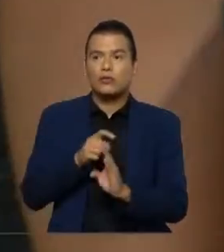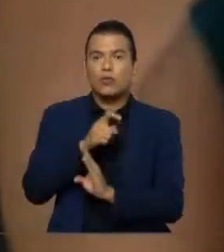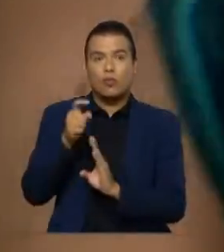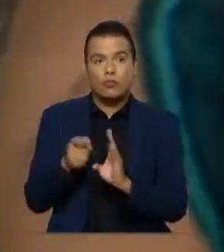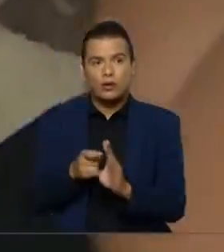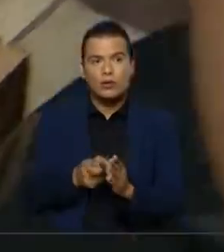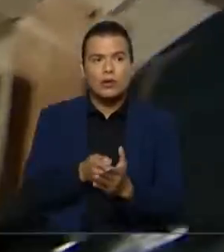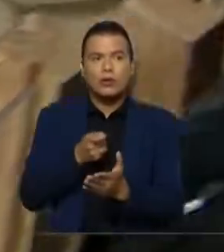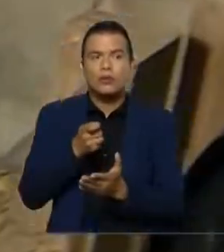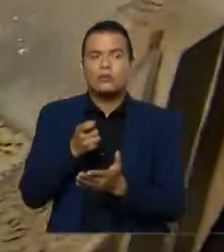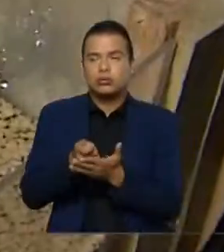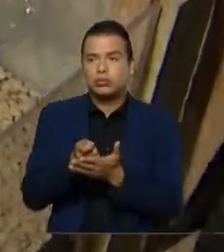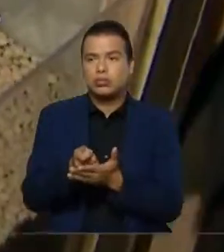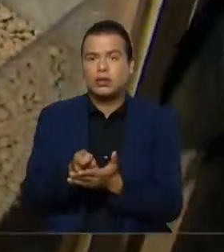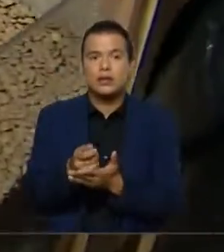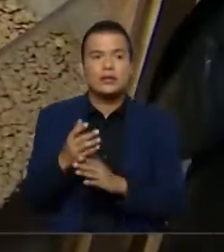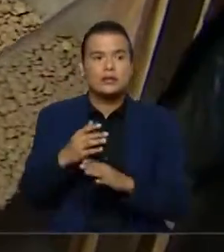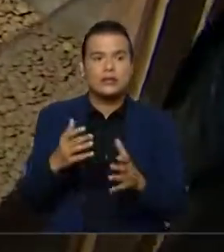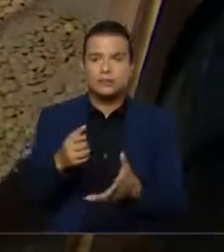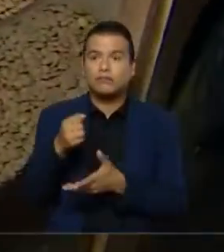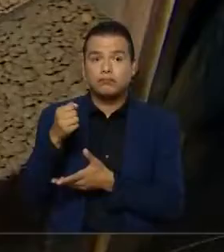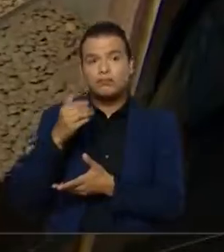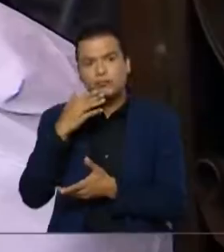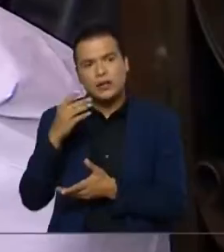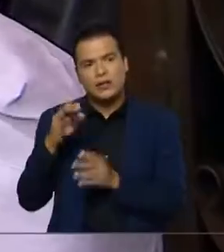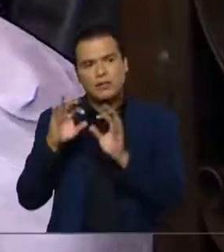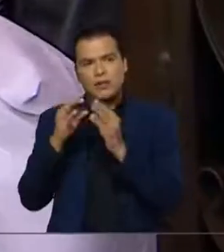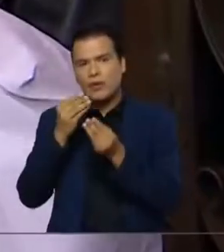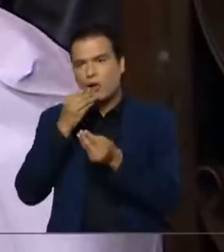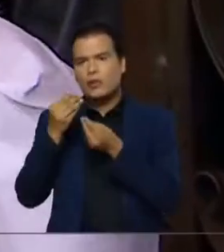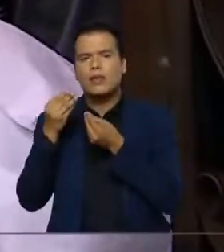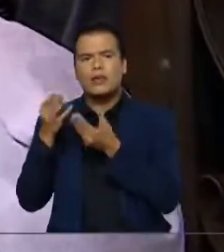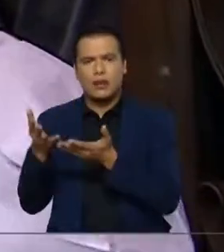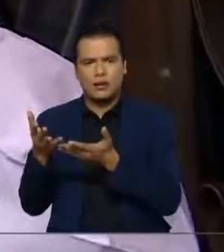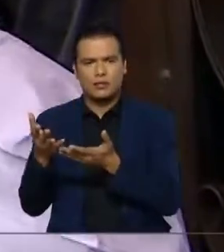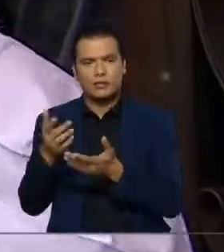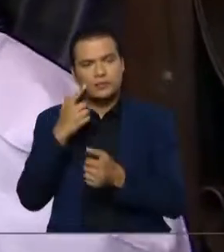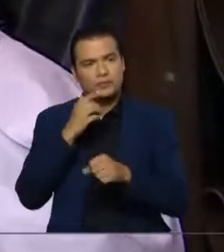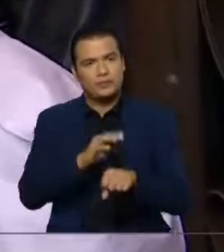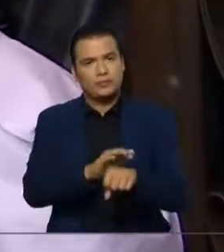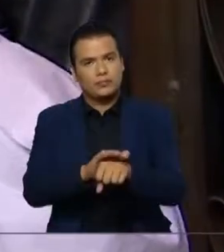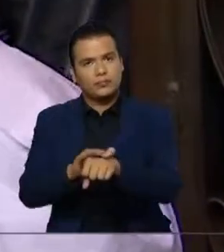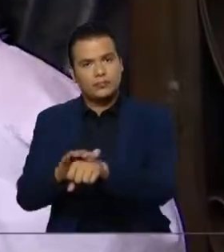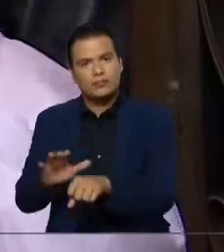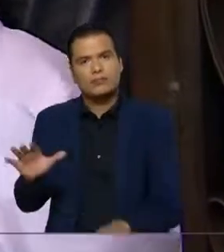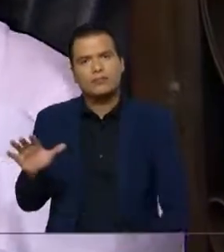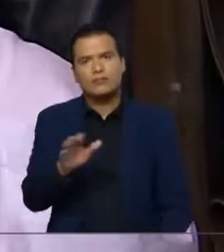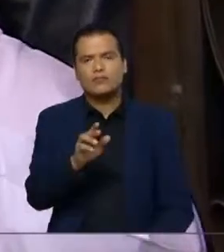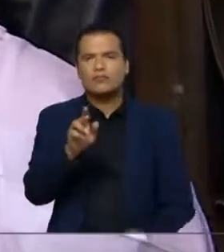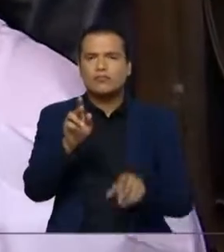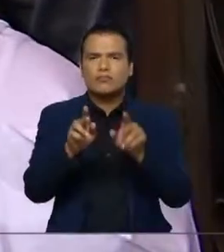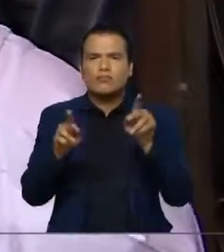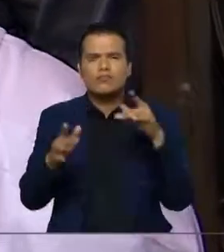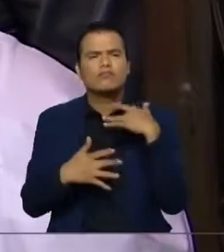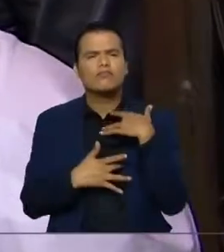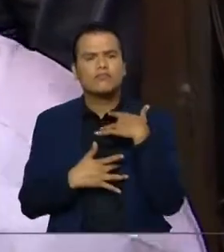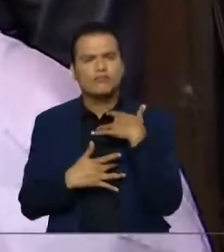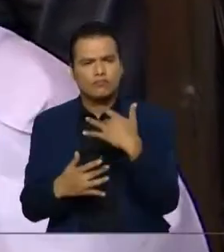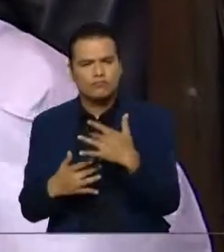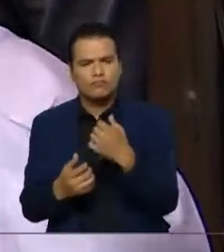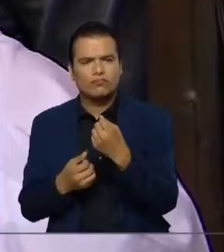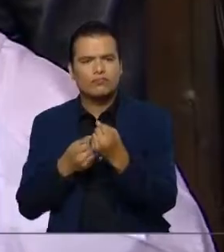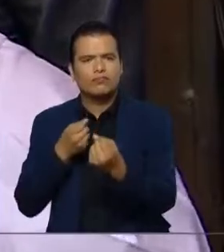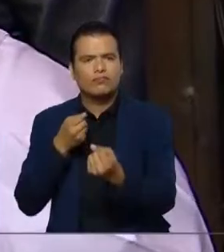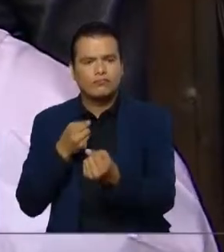lenteja y come toda la familia. Nosotros sí queremos llamar la atención para que todos podamos ser solidarios, dar un poquito, un granito de